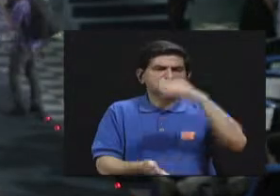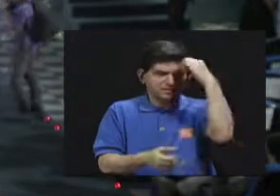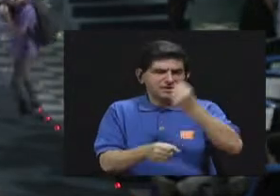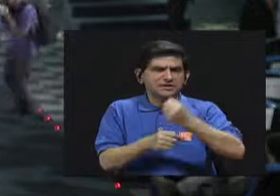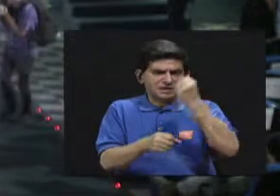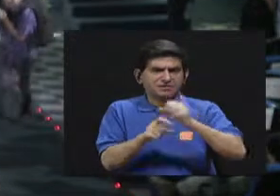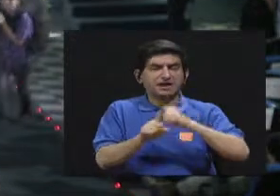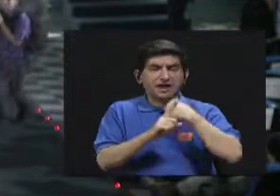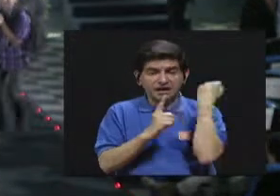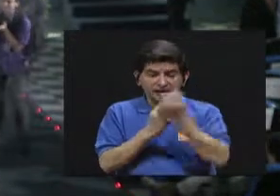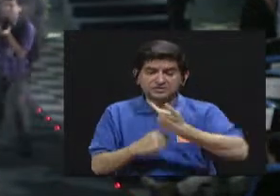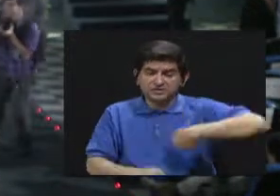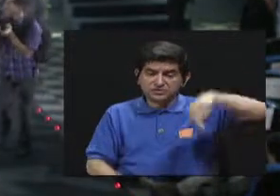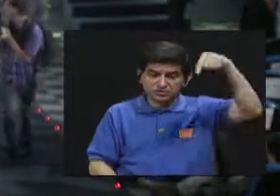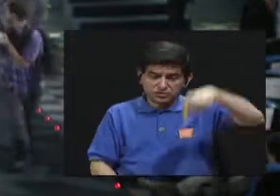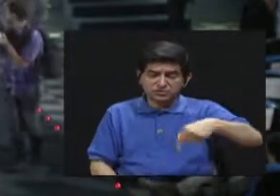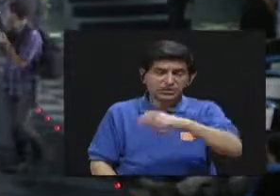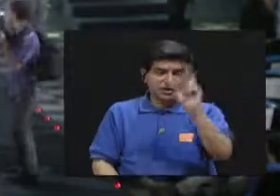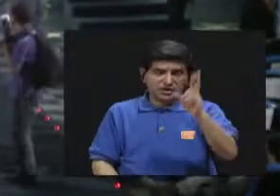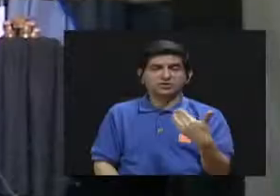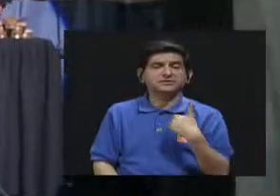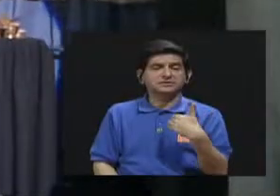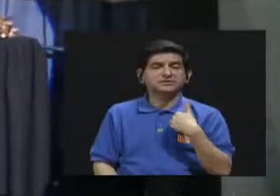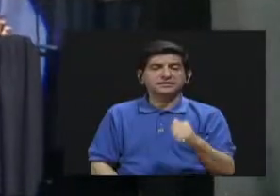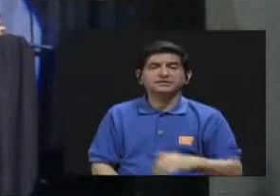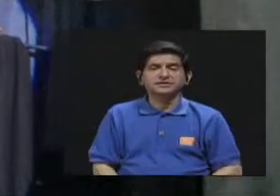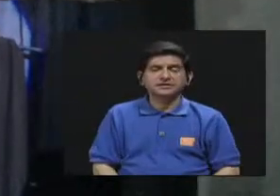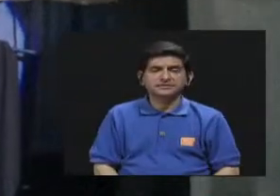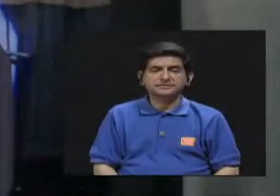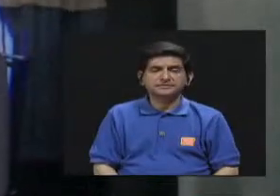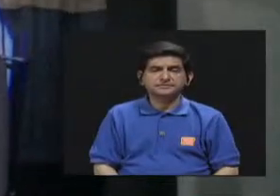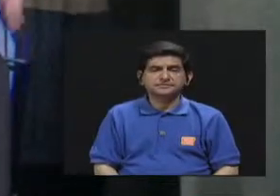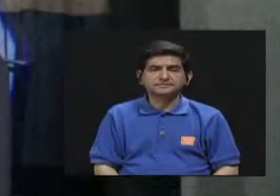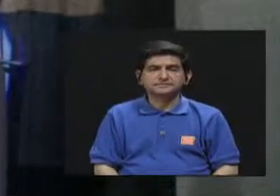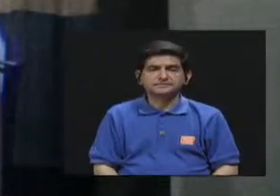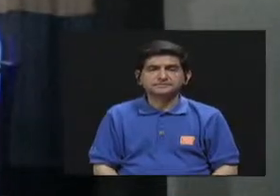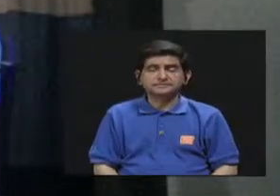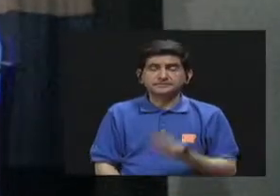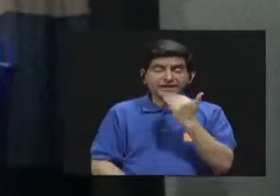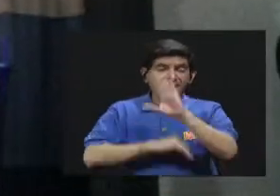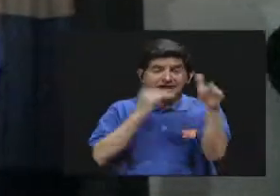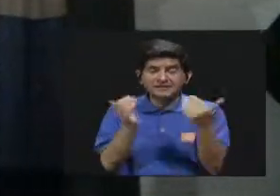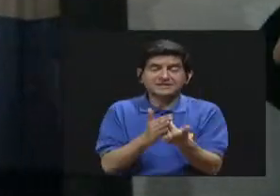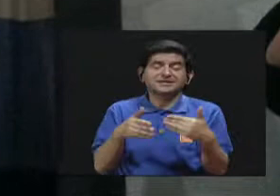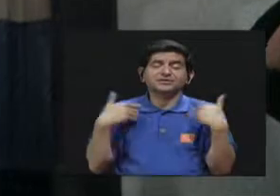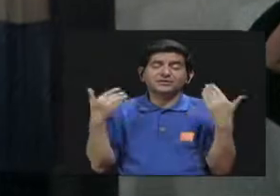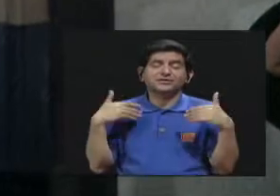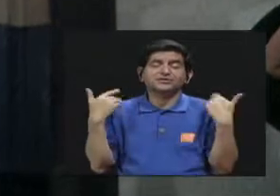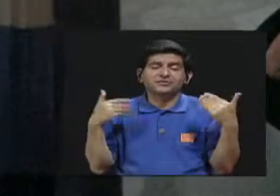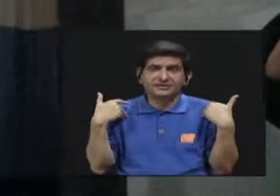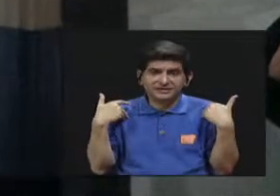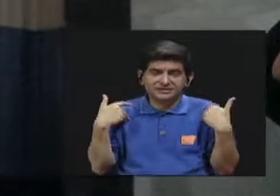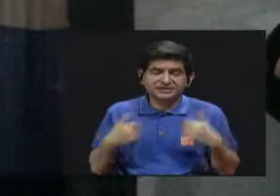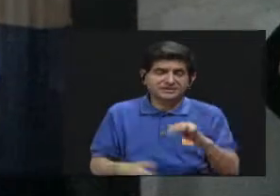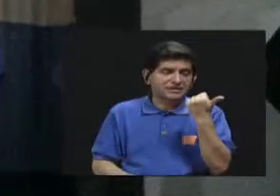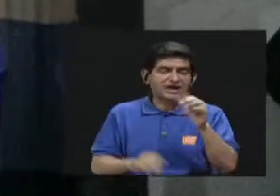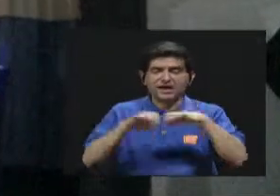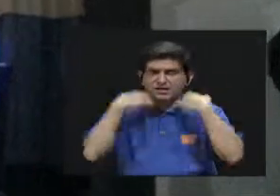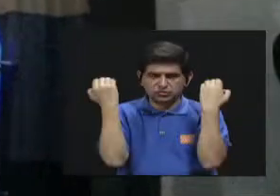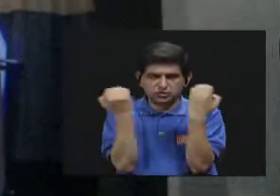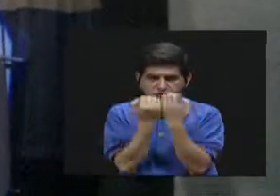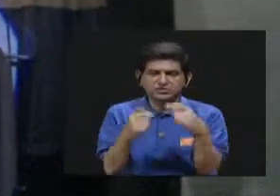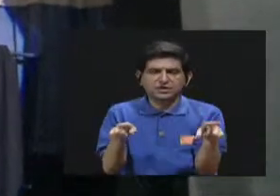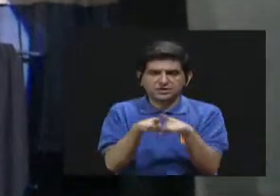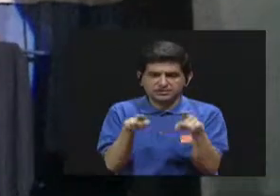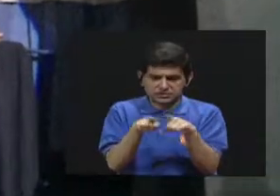trabajar en las condiciones en las que trabajamos en Costa Rica, ¿verdad? Con la producción. De nuevo, gracias a todos y felicidades a los demás equipos